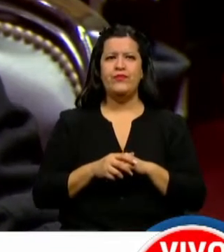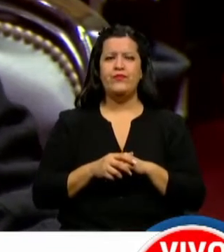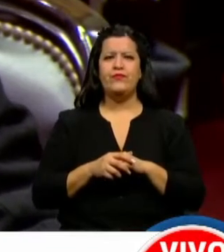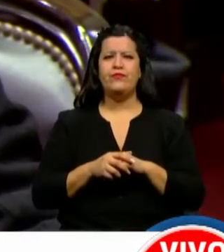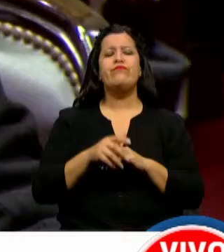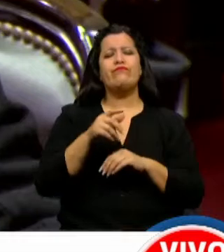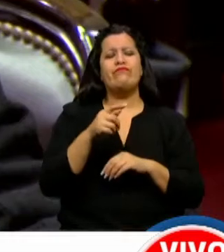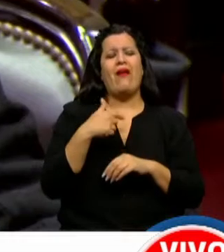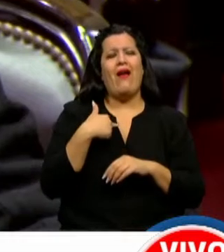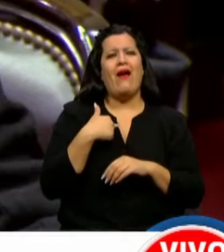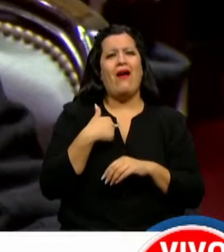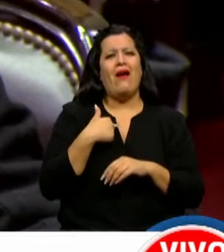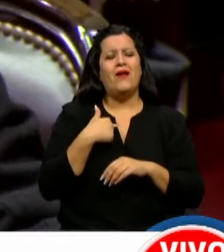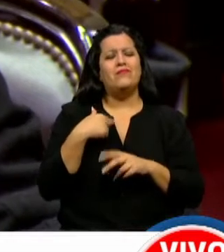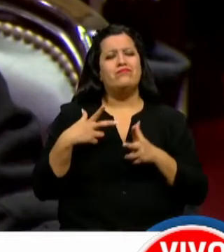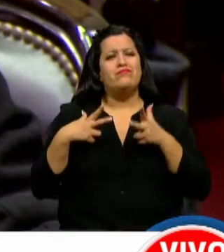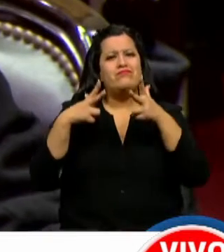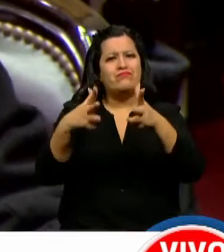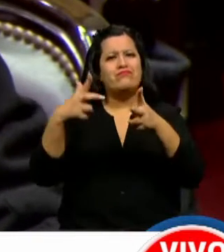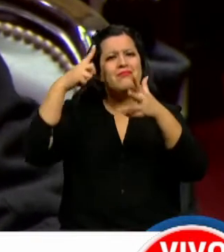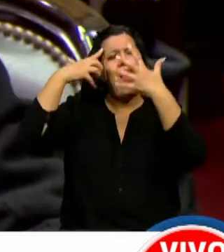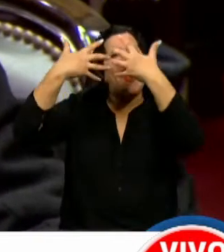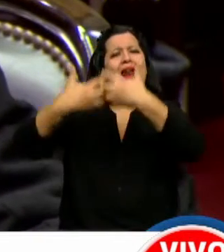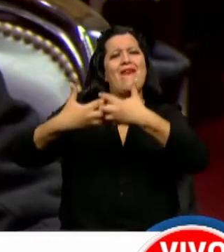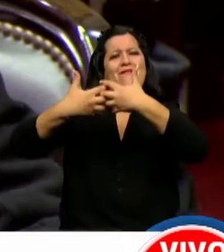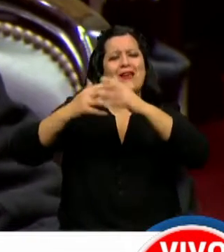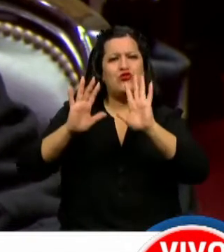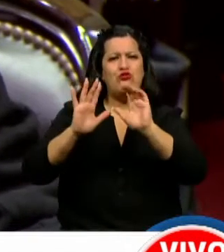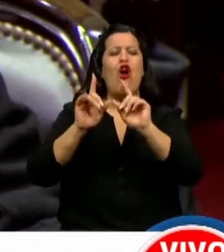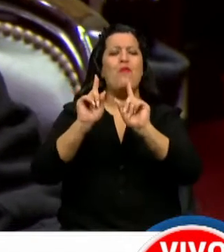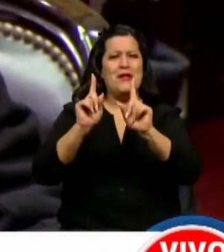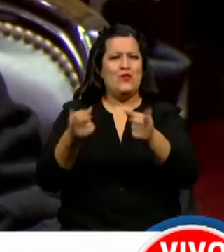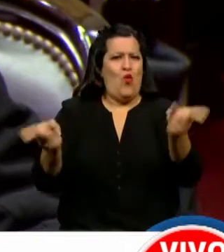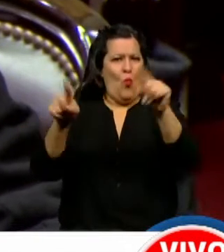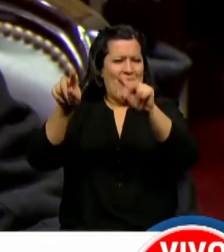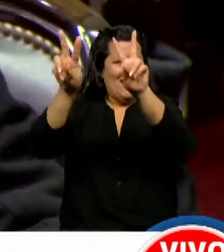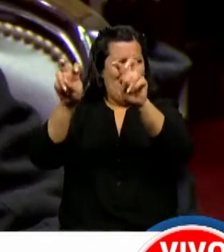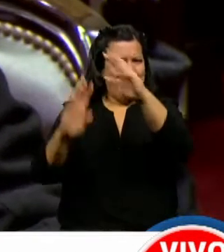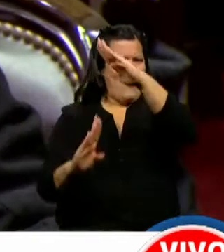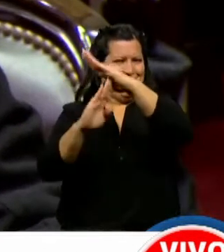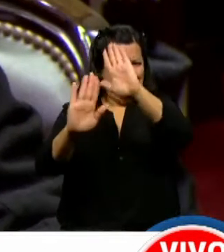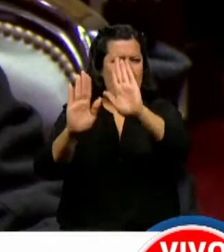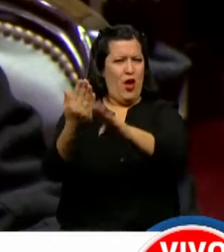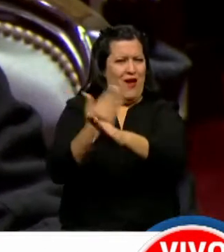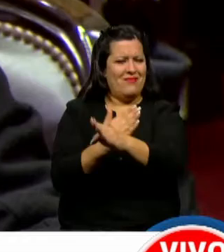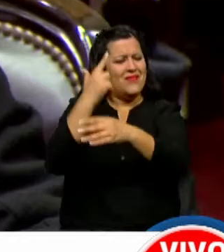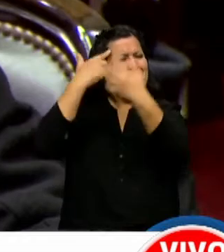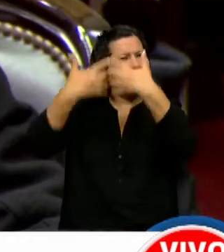algunas reflexiones antes de volver a ese tema principal, ¿no es cierto? Porque